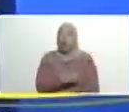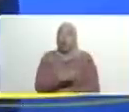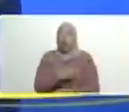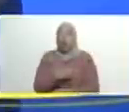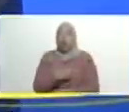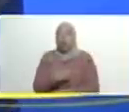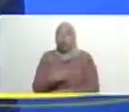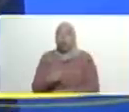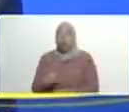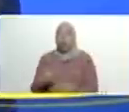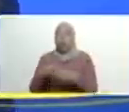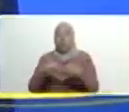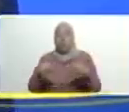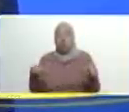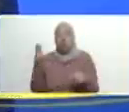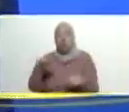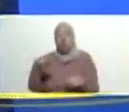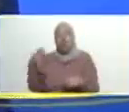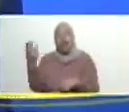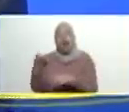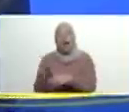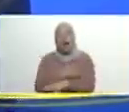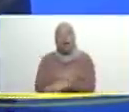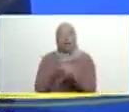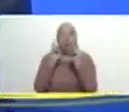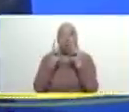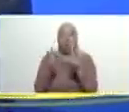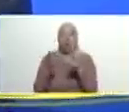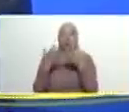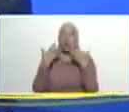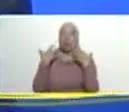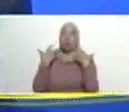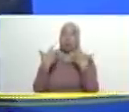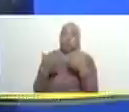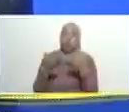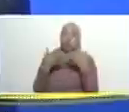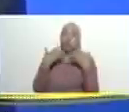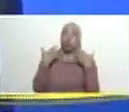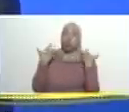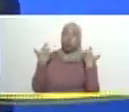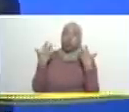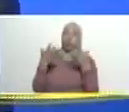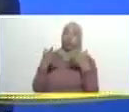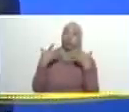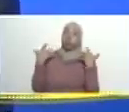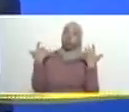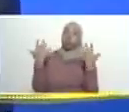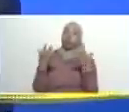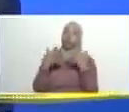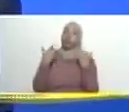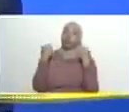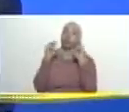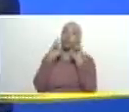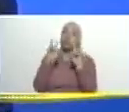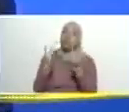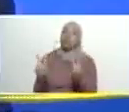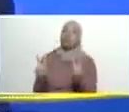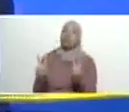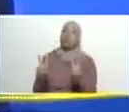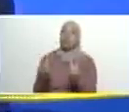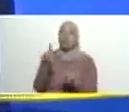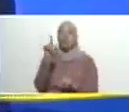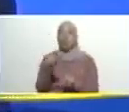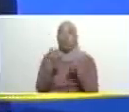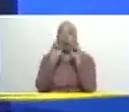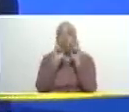vista. Así como vemos el calorón, así como vemos sequía,